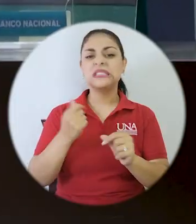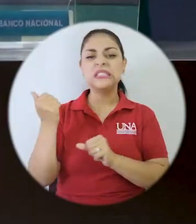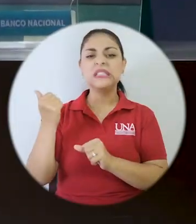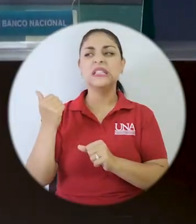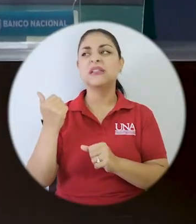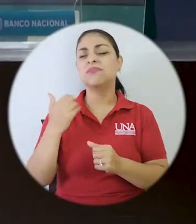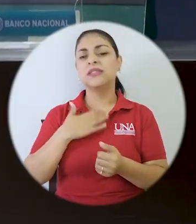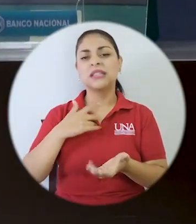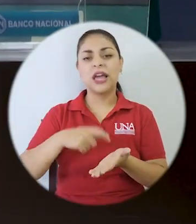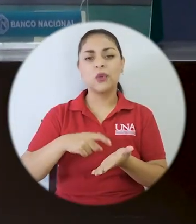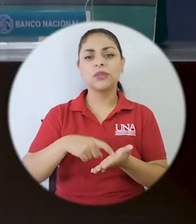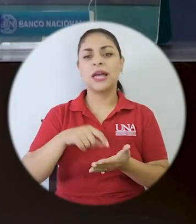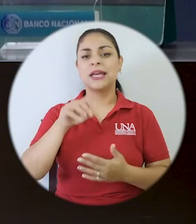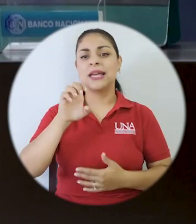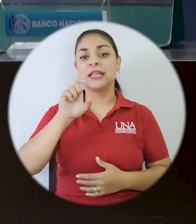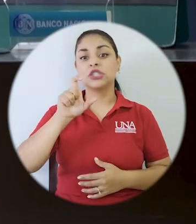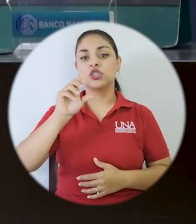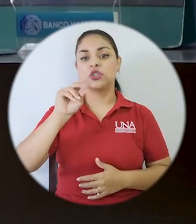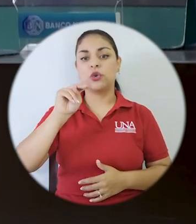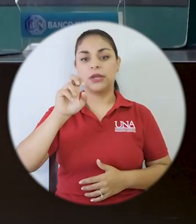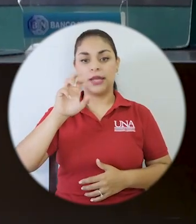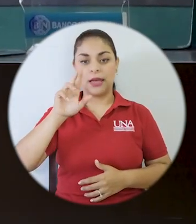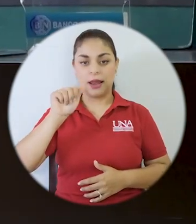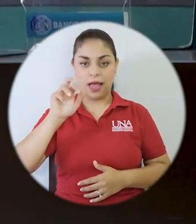exonere o que se te perdone la deuda,